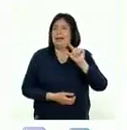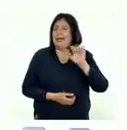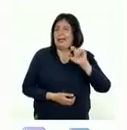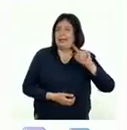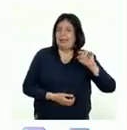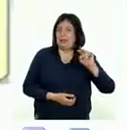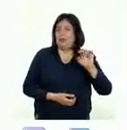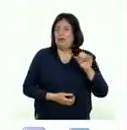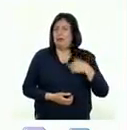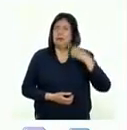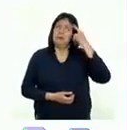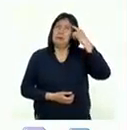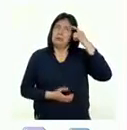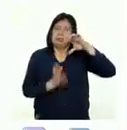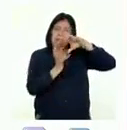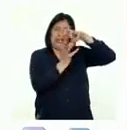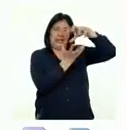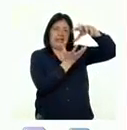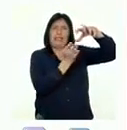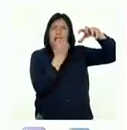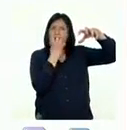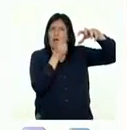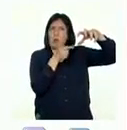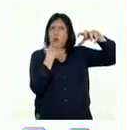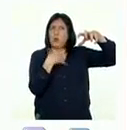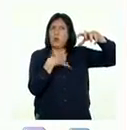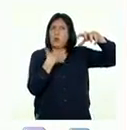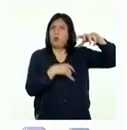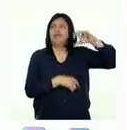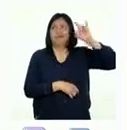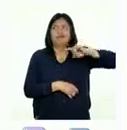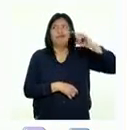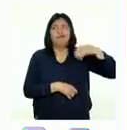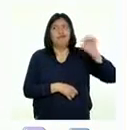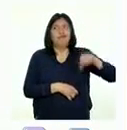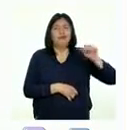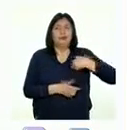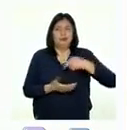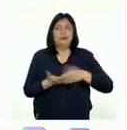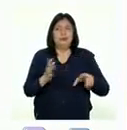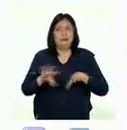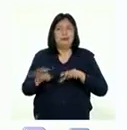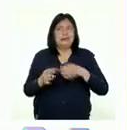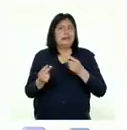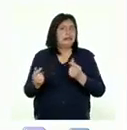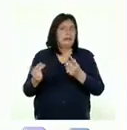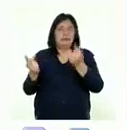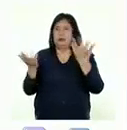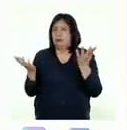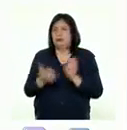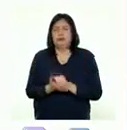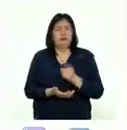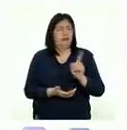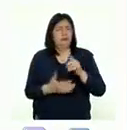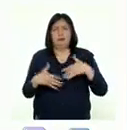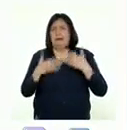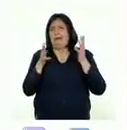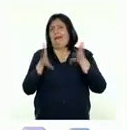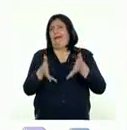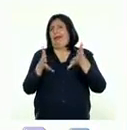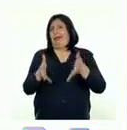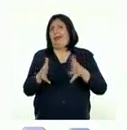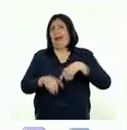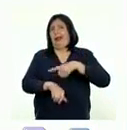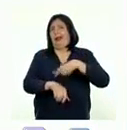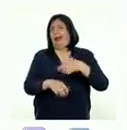Valeknova. Yo creo que el calentamiento global sí es algo urgente. Debemos tomar acciones inmediatamente. No podemos dejar